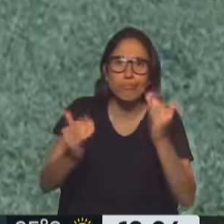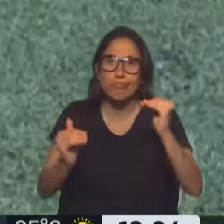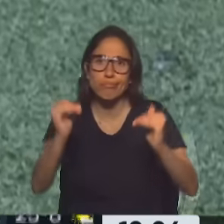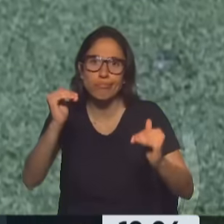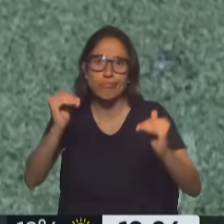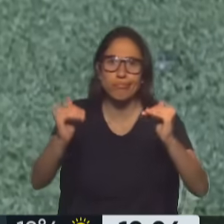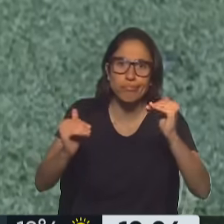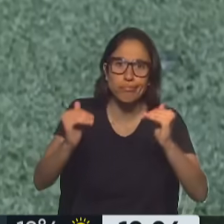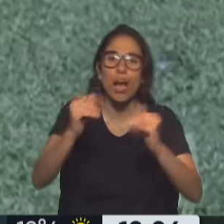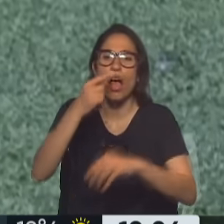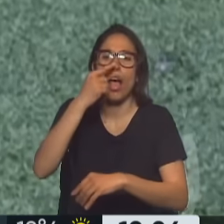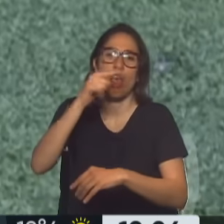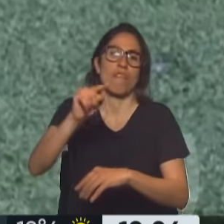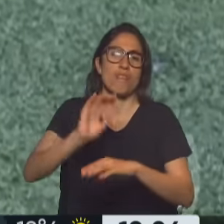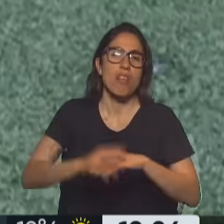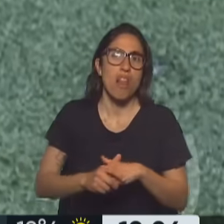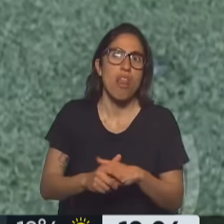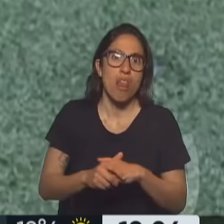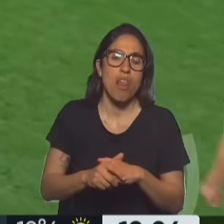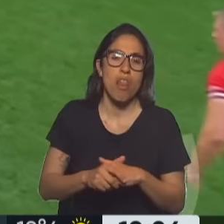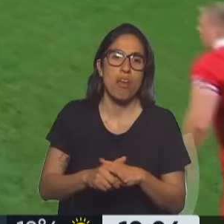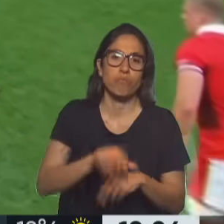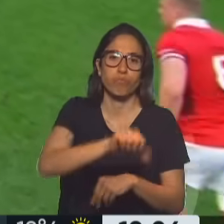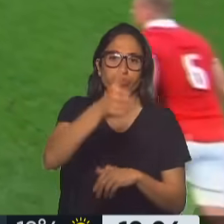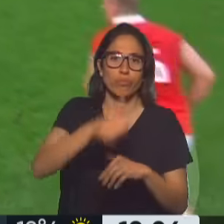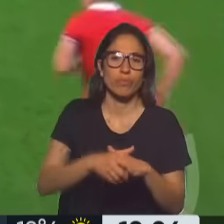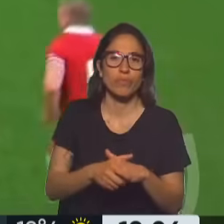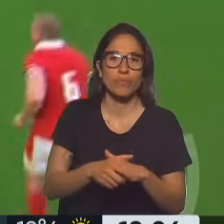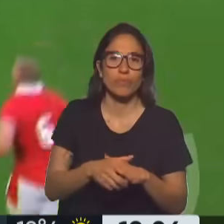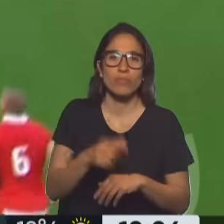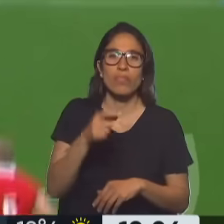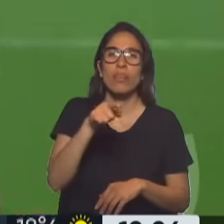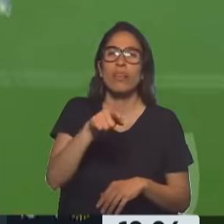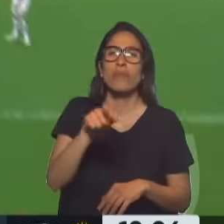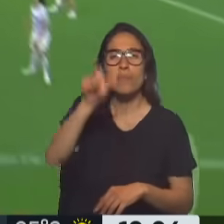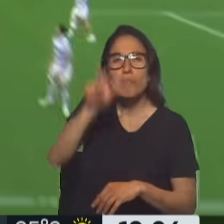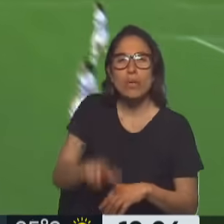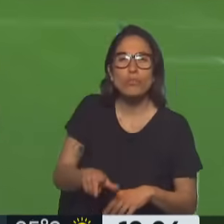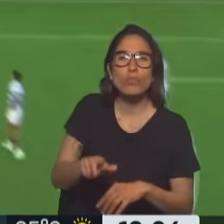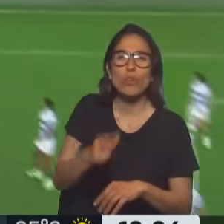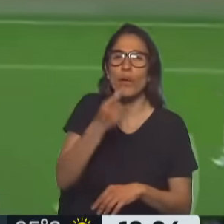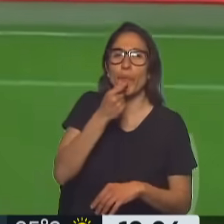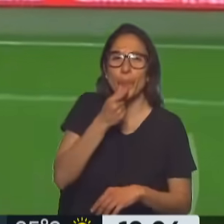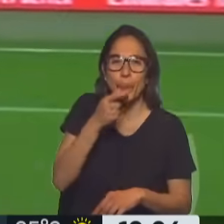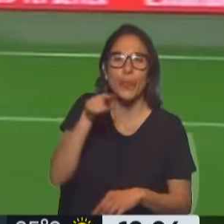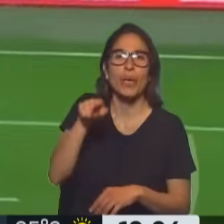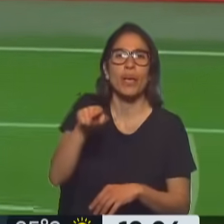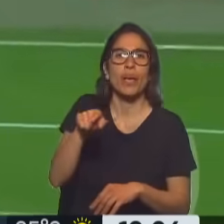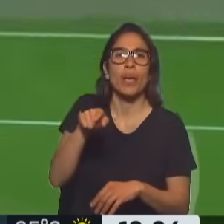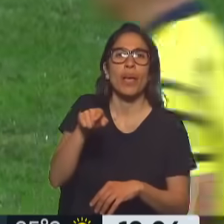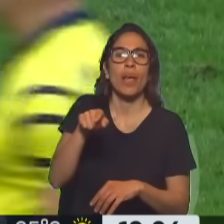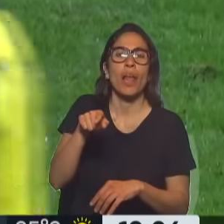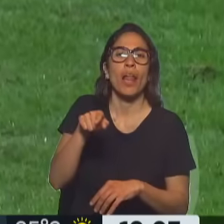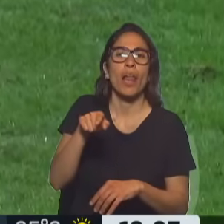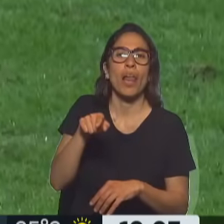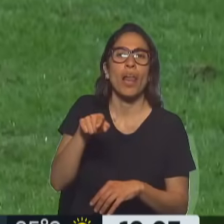accidente. El árbitro también, una de los detalles de color, tiene que ver con que se lesionó. Hubo cambio, pero las modificaciones importantes. Matías Moroni,